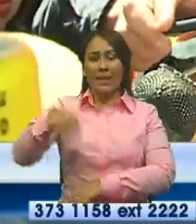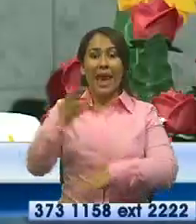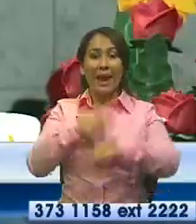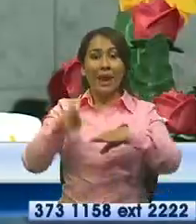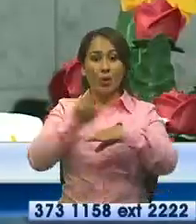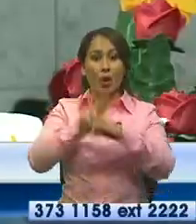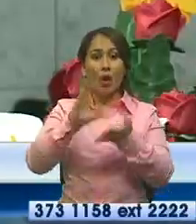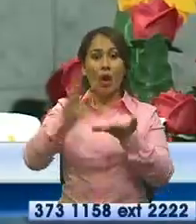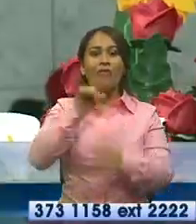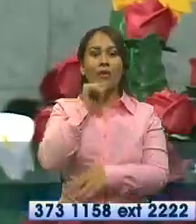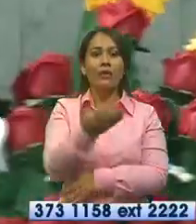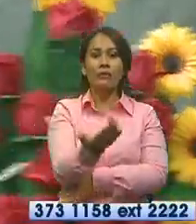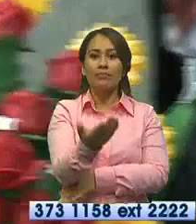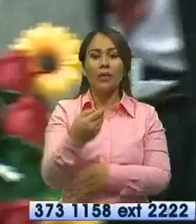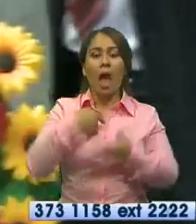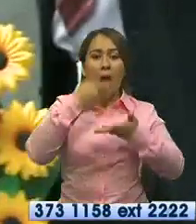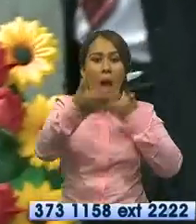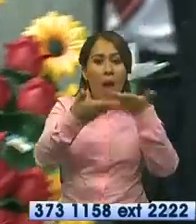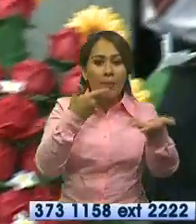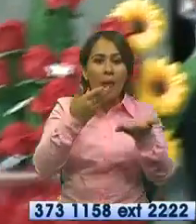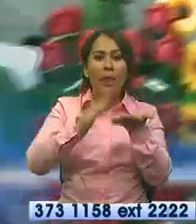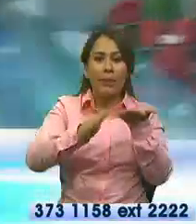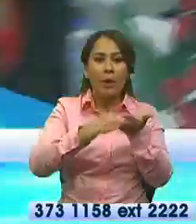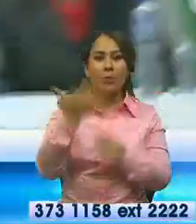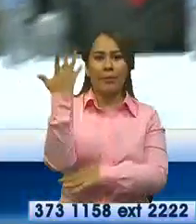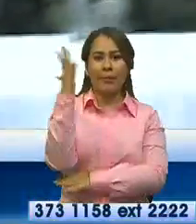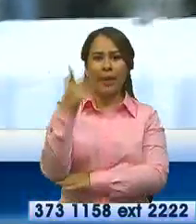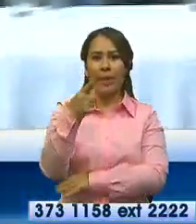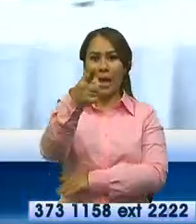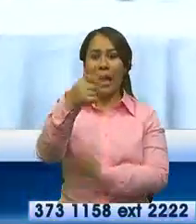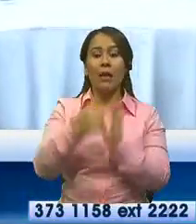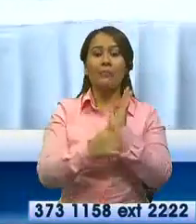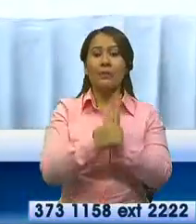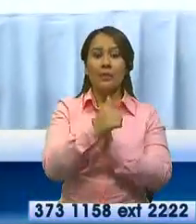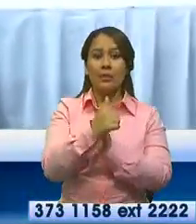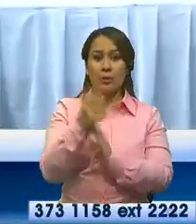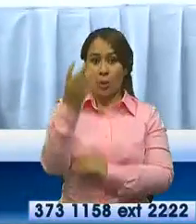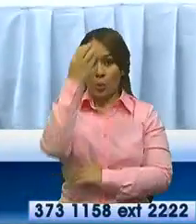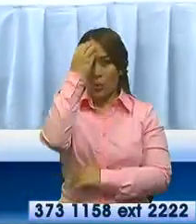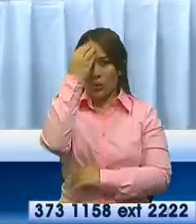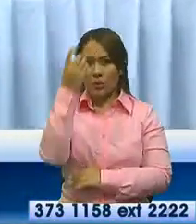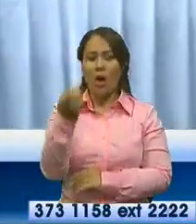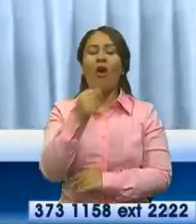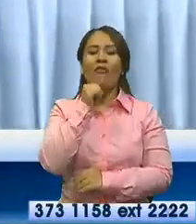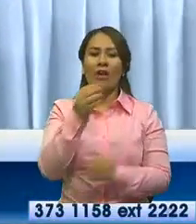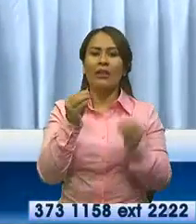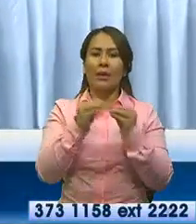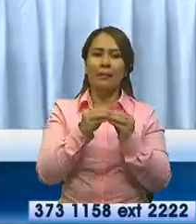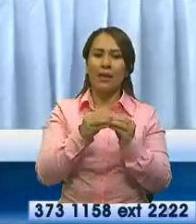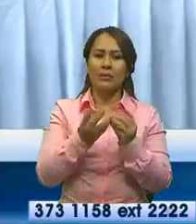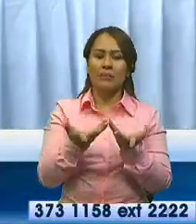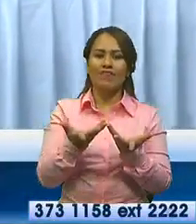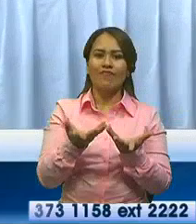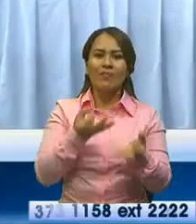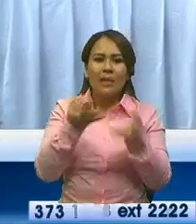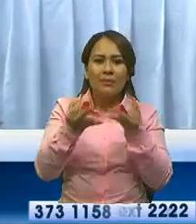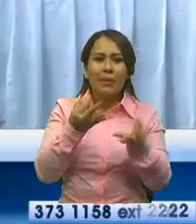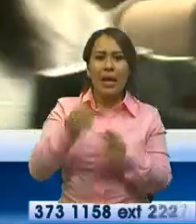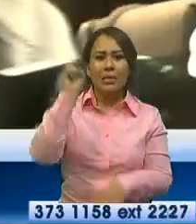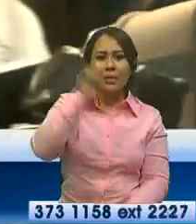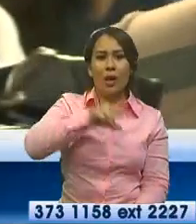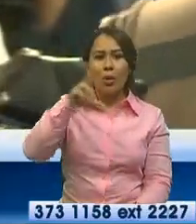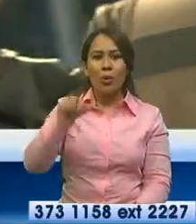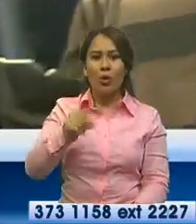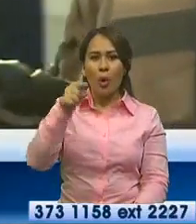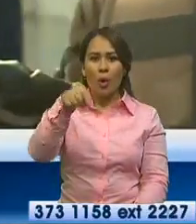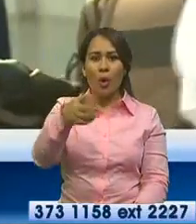juez. Por su parte, el viceministro de Educación, Álvaro Sáenz, no dio mayores detalles de si la institución podría o no ser clausurada por el acto cometido